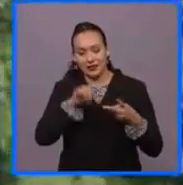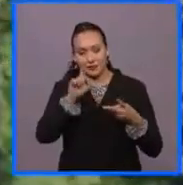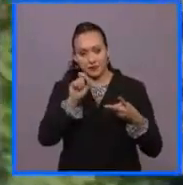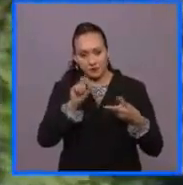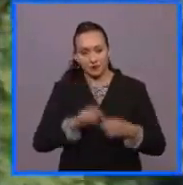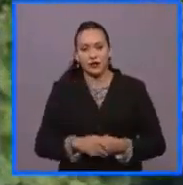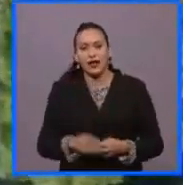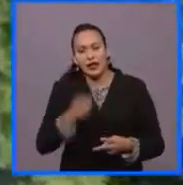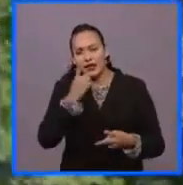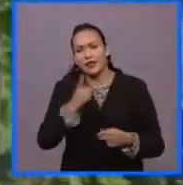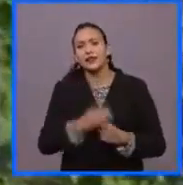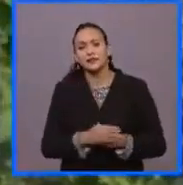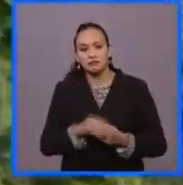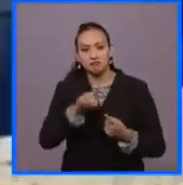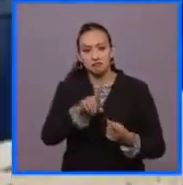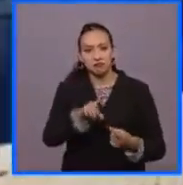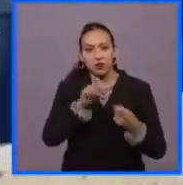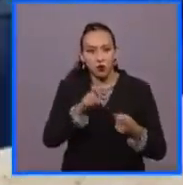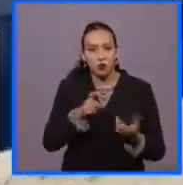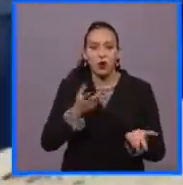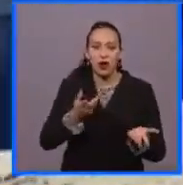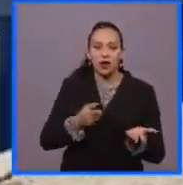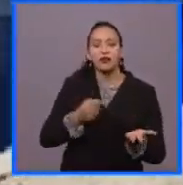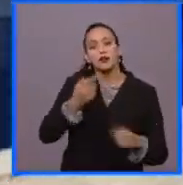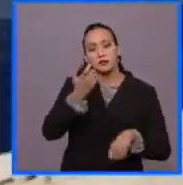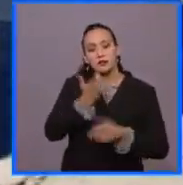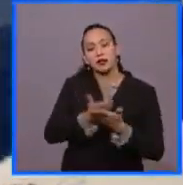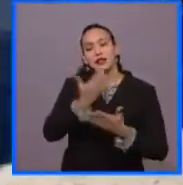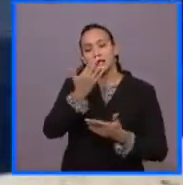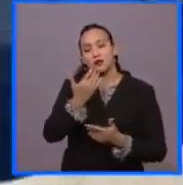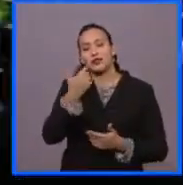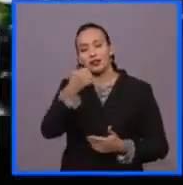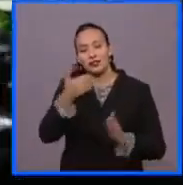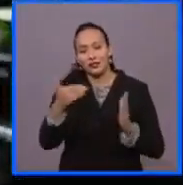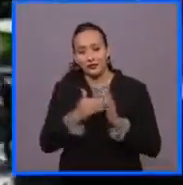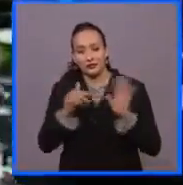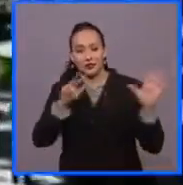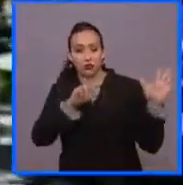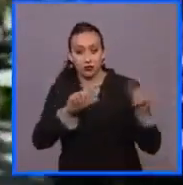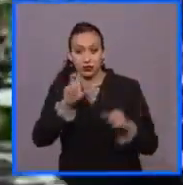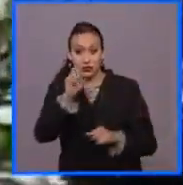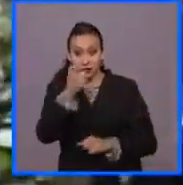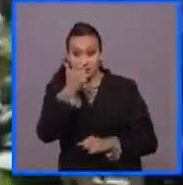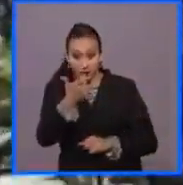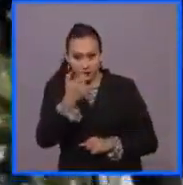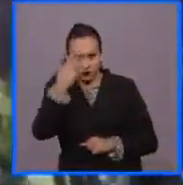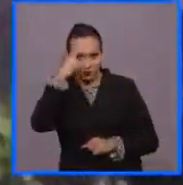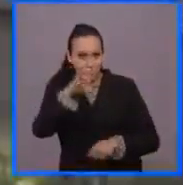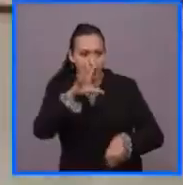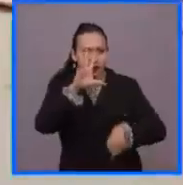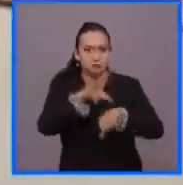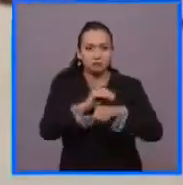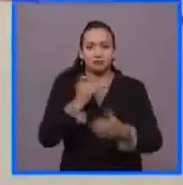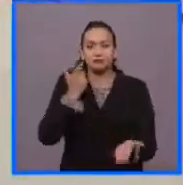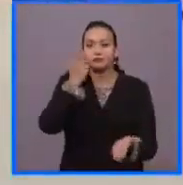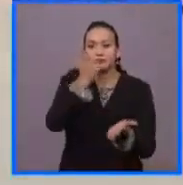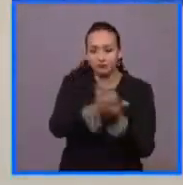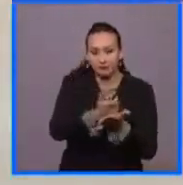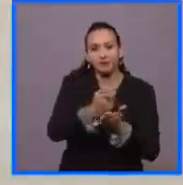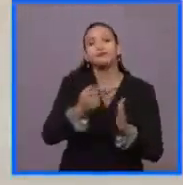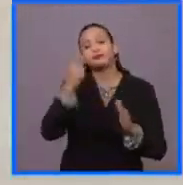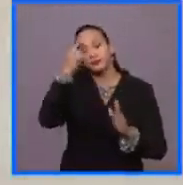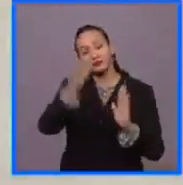20ª, que establecían el cobro de un derecho de 56,830 pesos para la expedición de permisos para